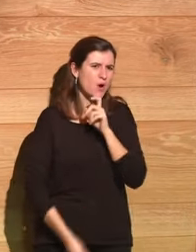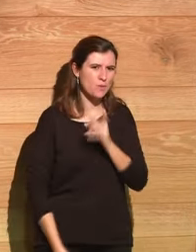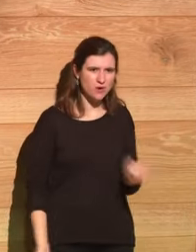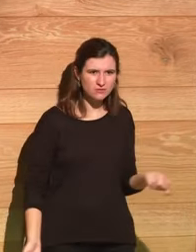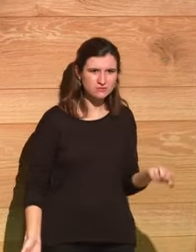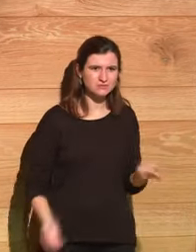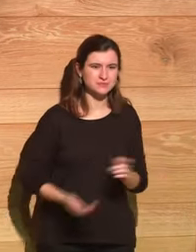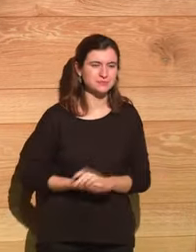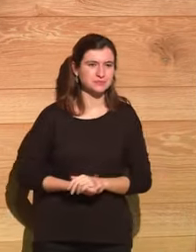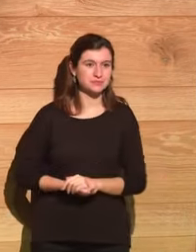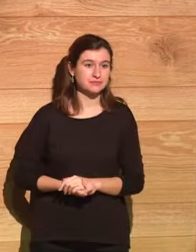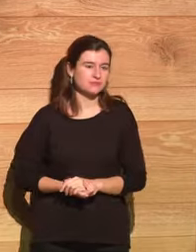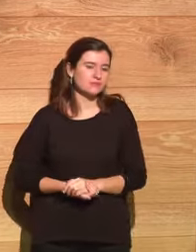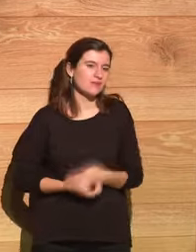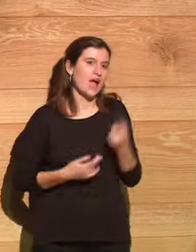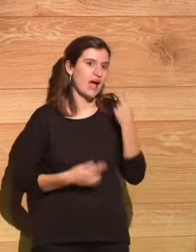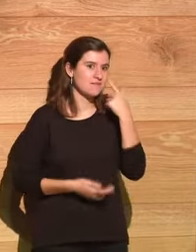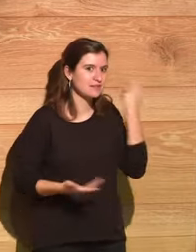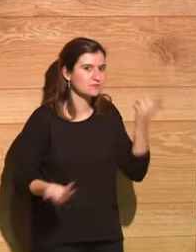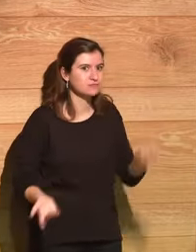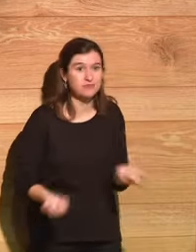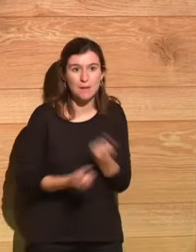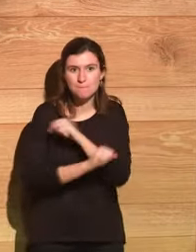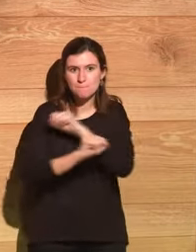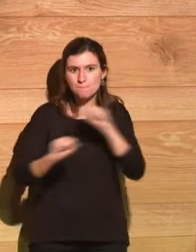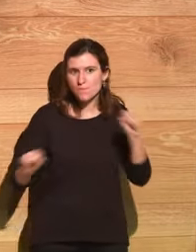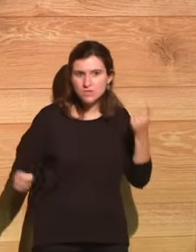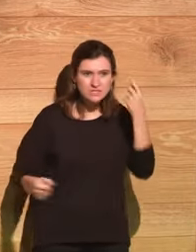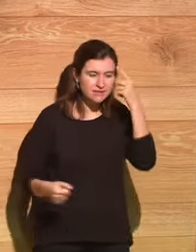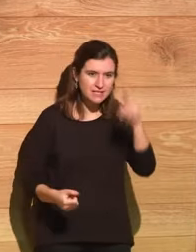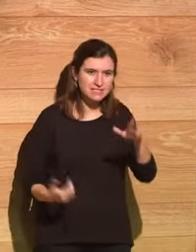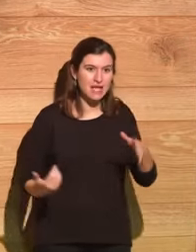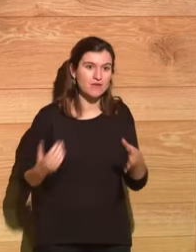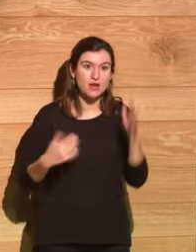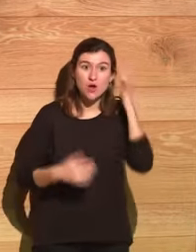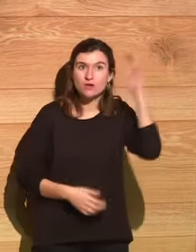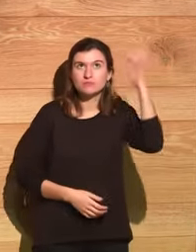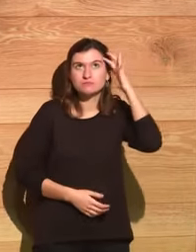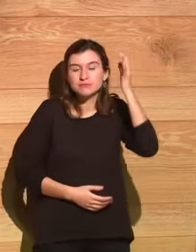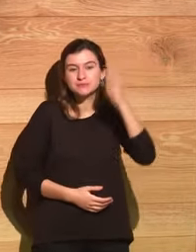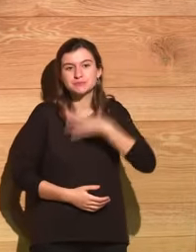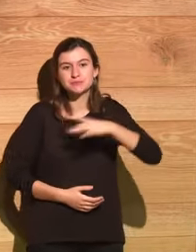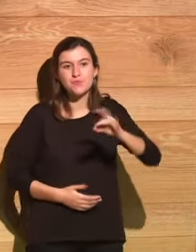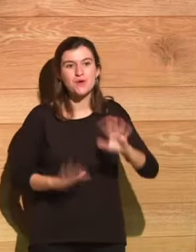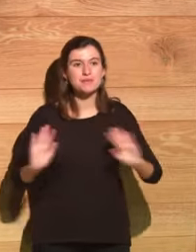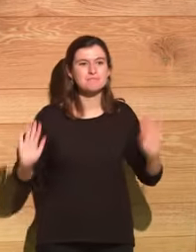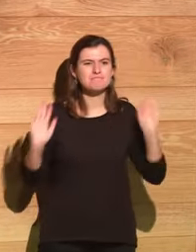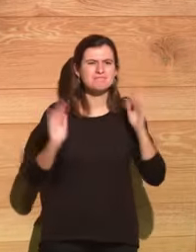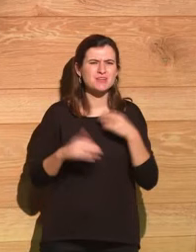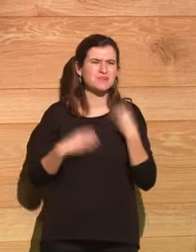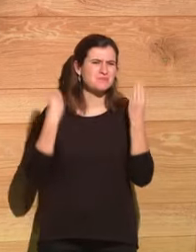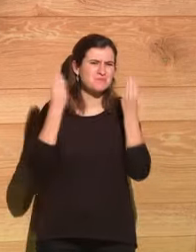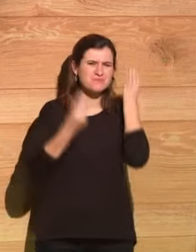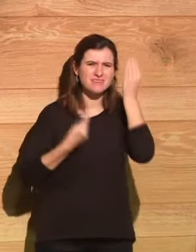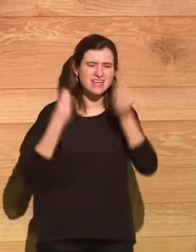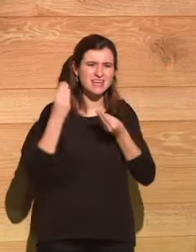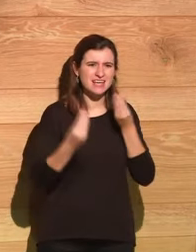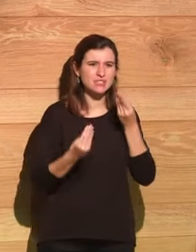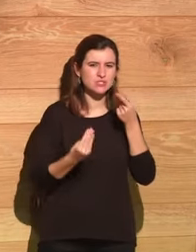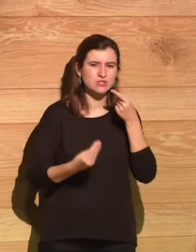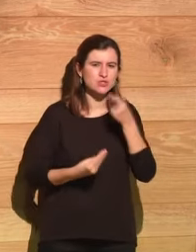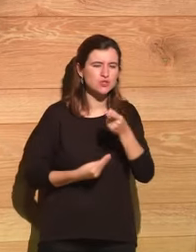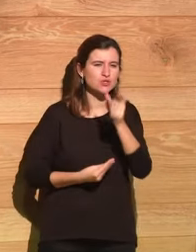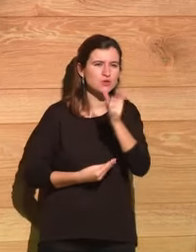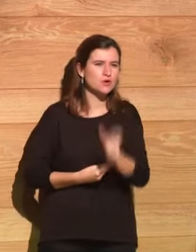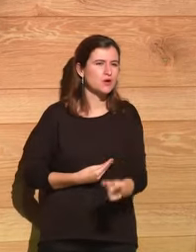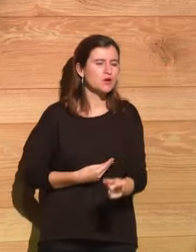Bueno, a ver, es posible saberlo, ¿no? Se puede uno imaginar, ¿no? Pero a mí me parece que ella ya apunta a eso,